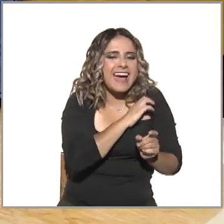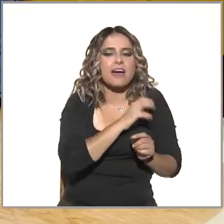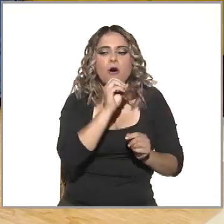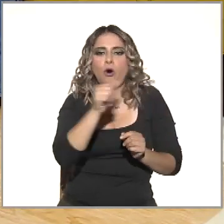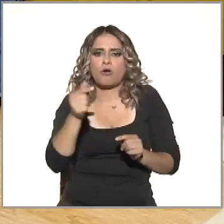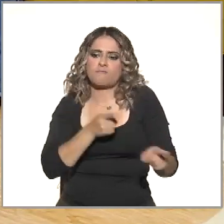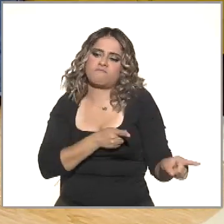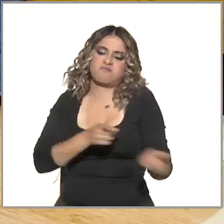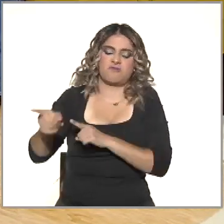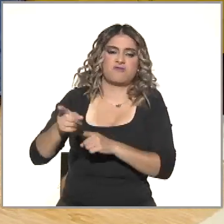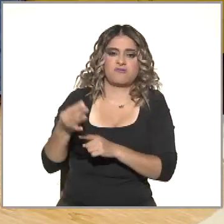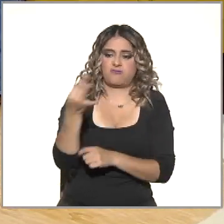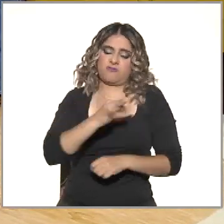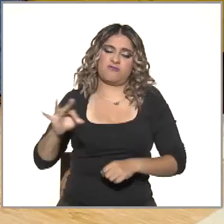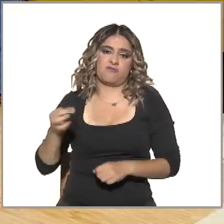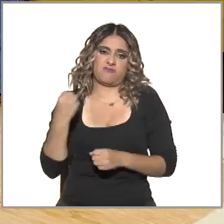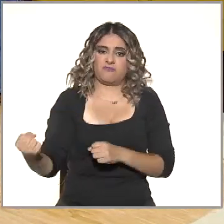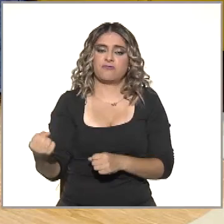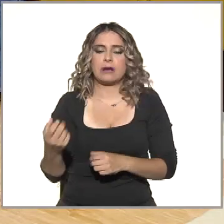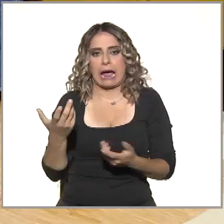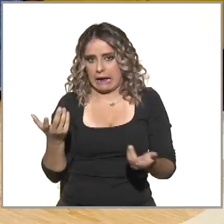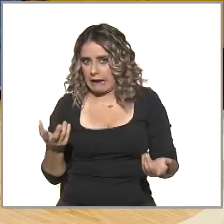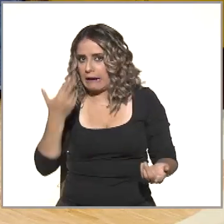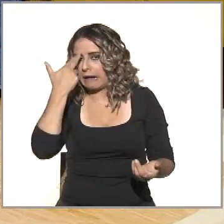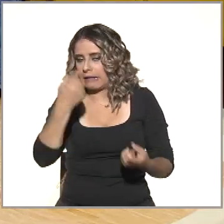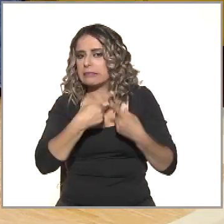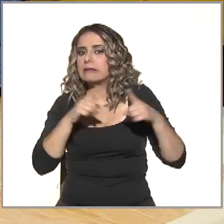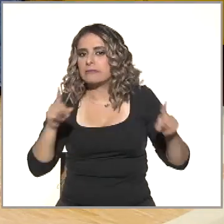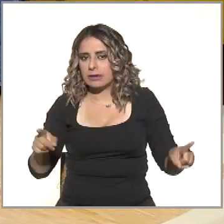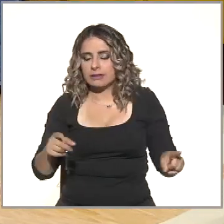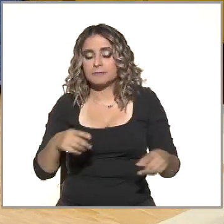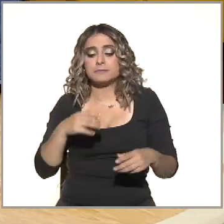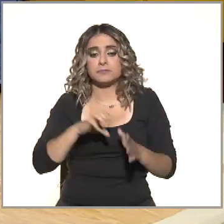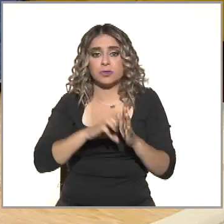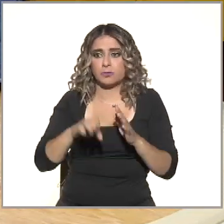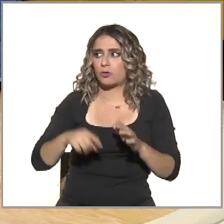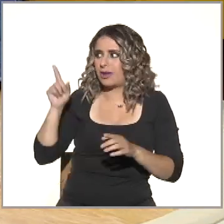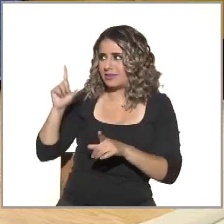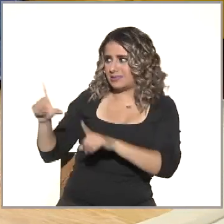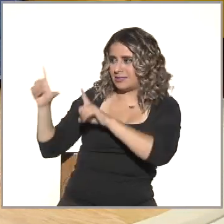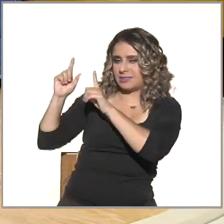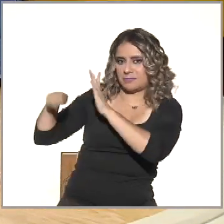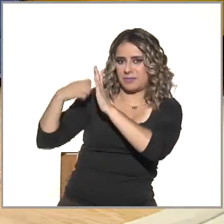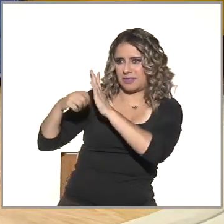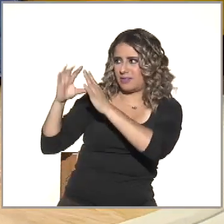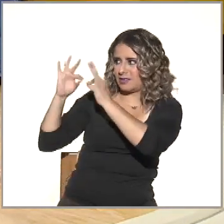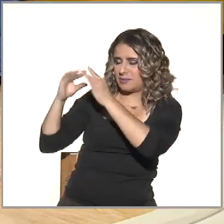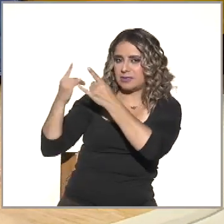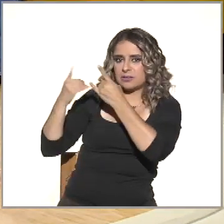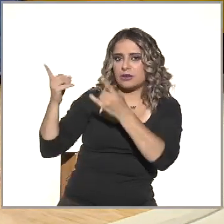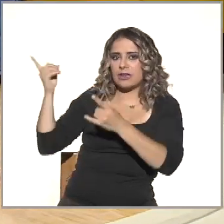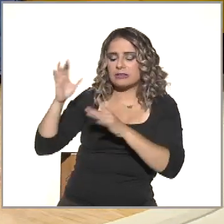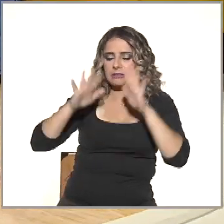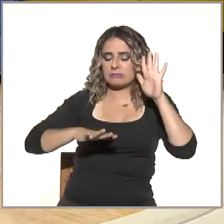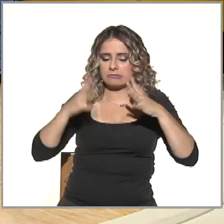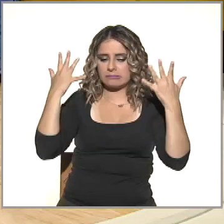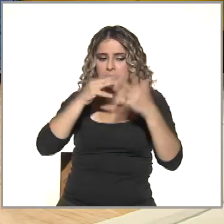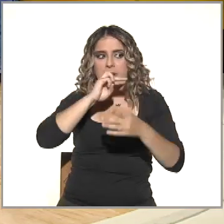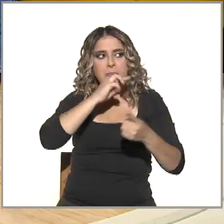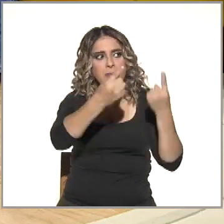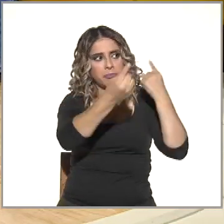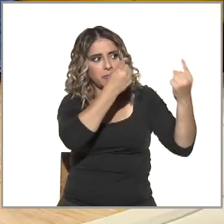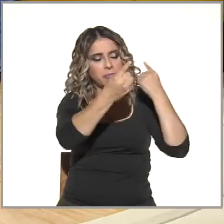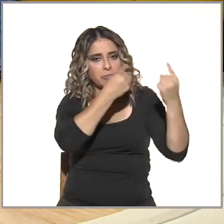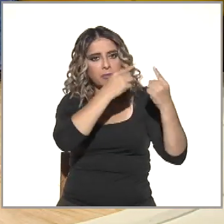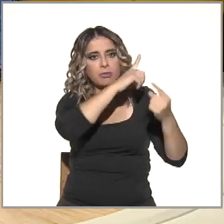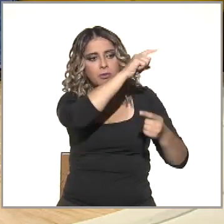ella está diciendo que sí le costó muchísimo trabajo darse cuenta de cómo seguramente también se hablaba ella misma, ¿no? Que fue lo que le dijo su